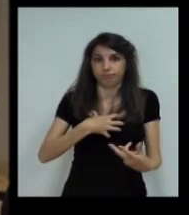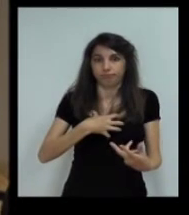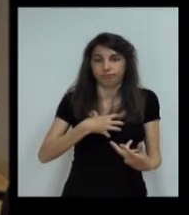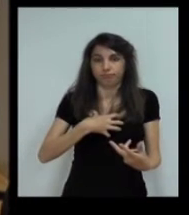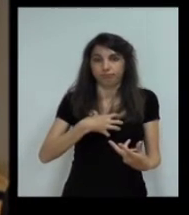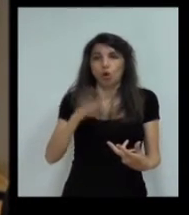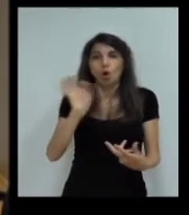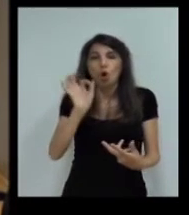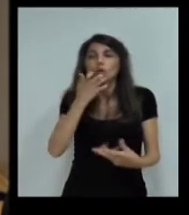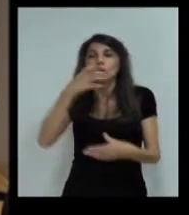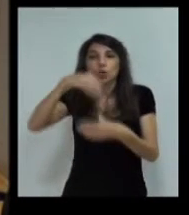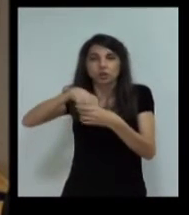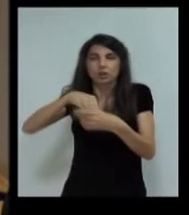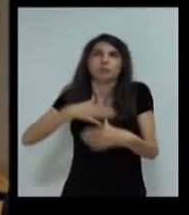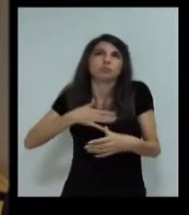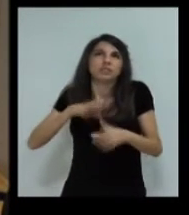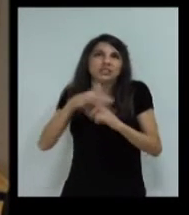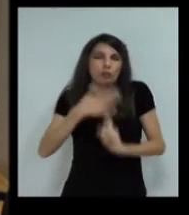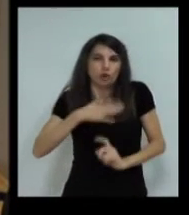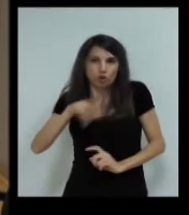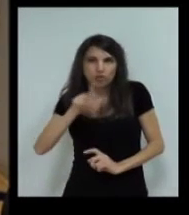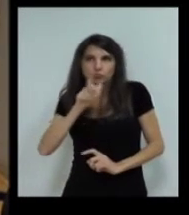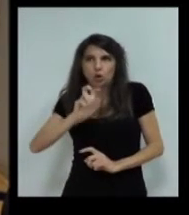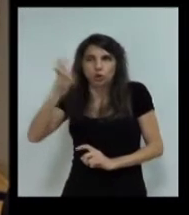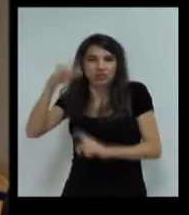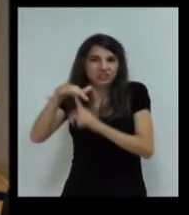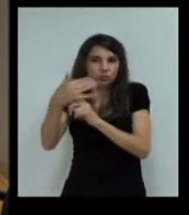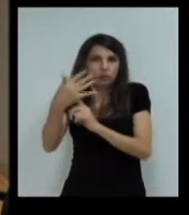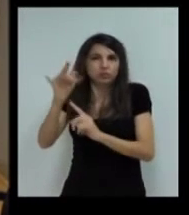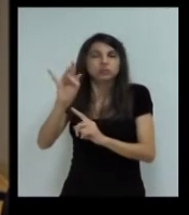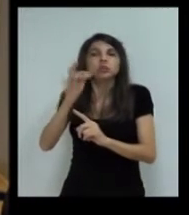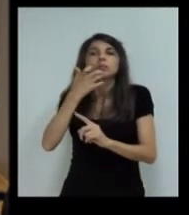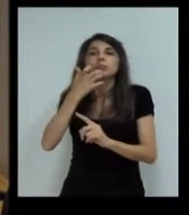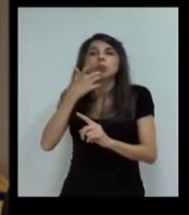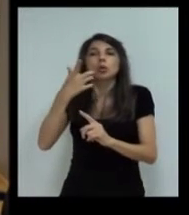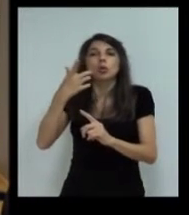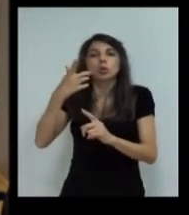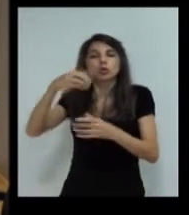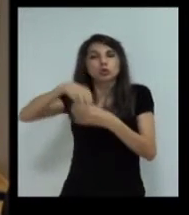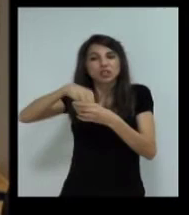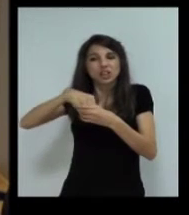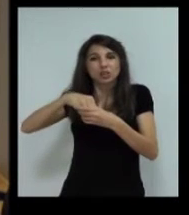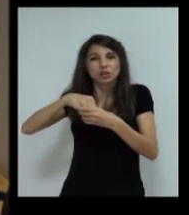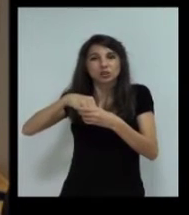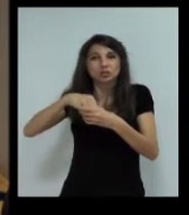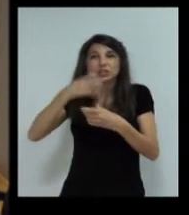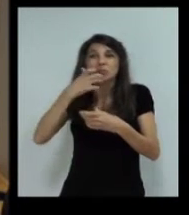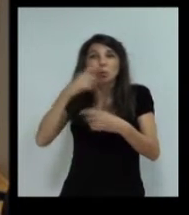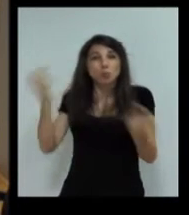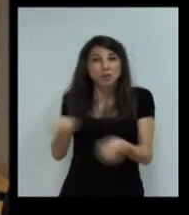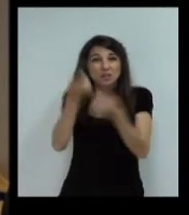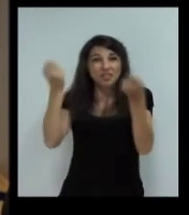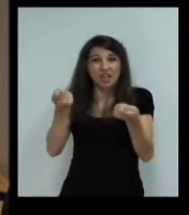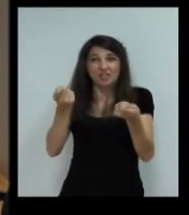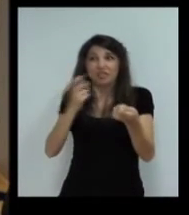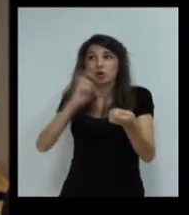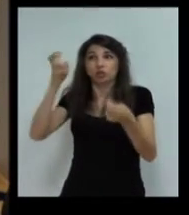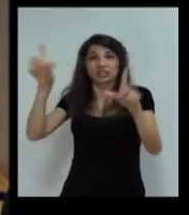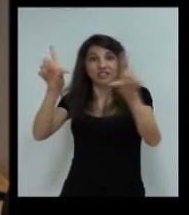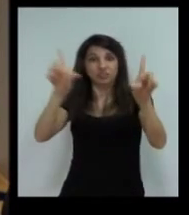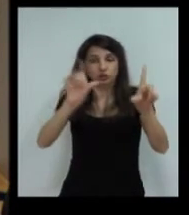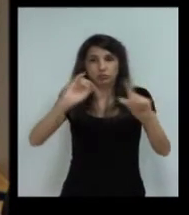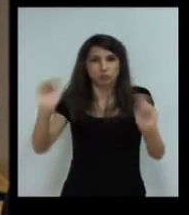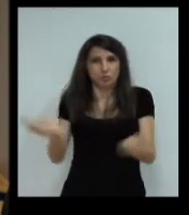caso no es el caso, ¿no?, pero en el nuestro ocupan mucho tiempo de nuestra emisión, que es la publicidad, ¿no? Que no se